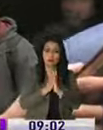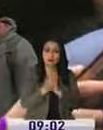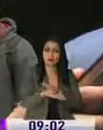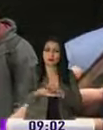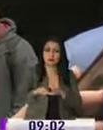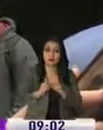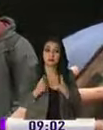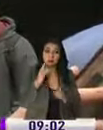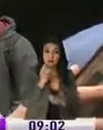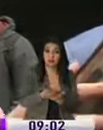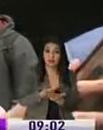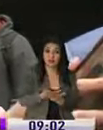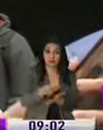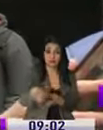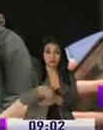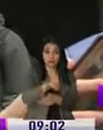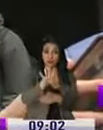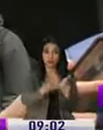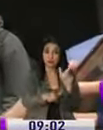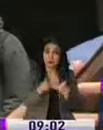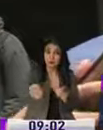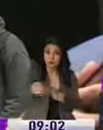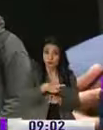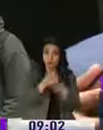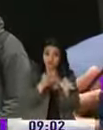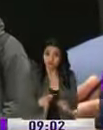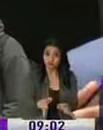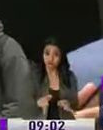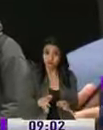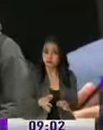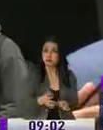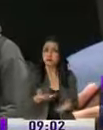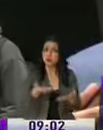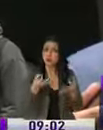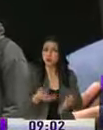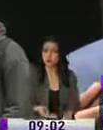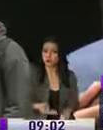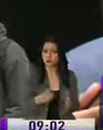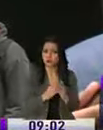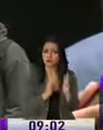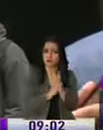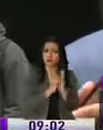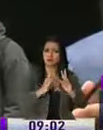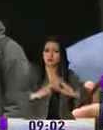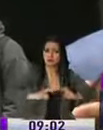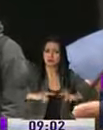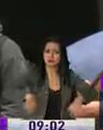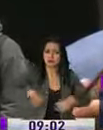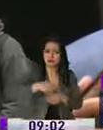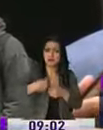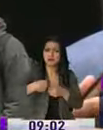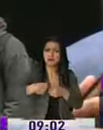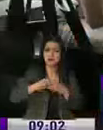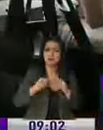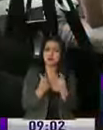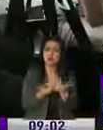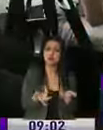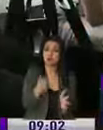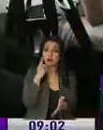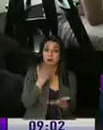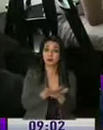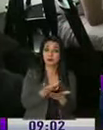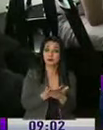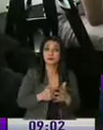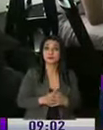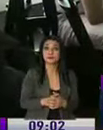en qué momento todos los 4 procesados que están injustamente procesados han formado parte de esta asociación ilícita. Este